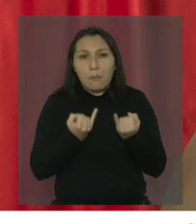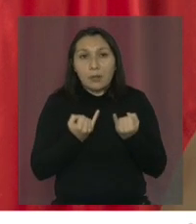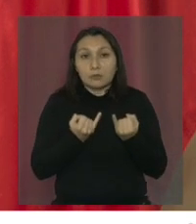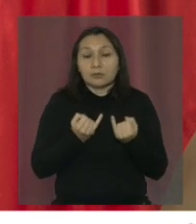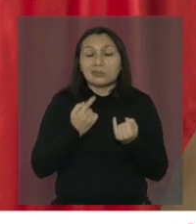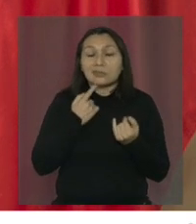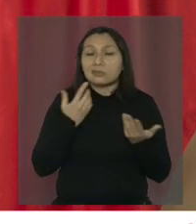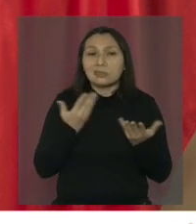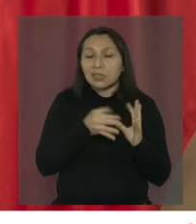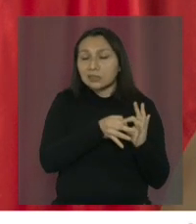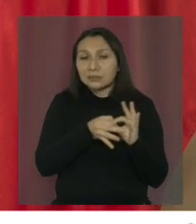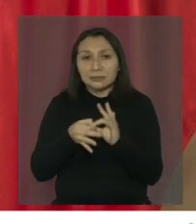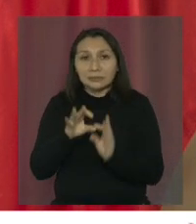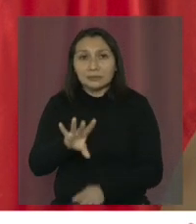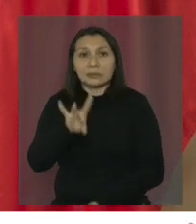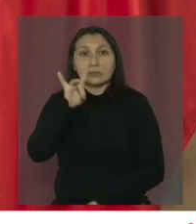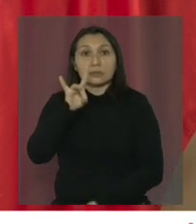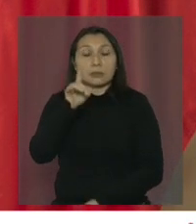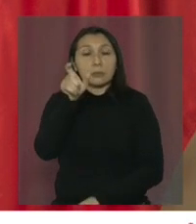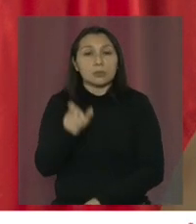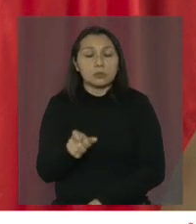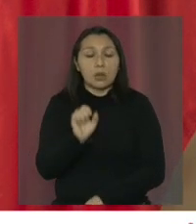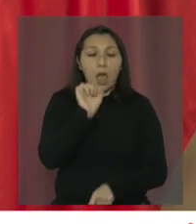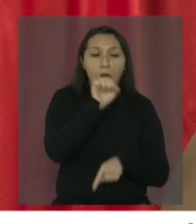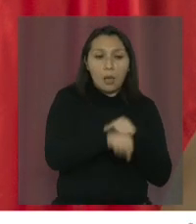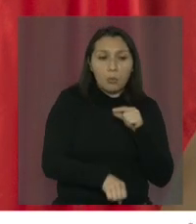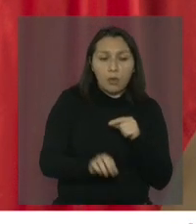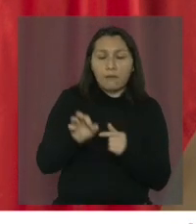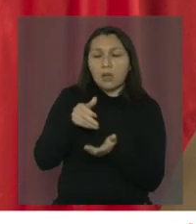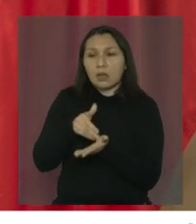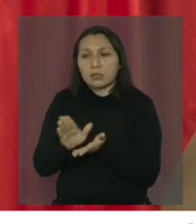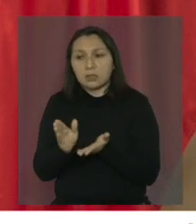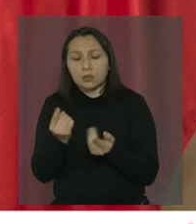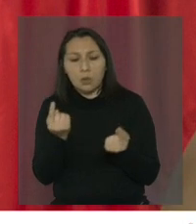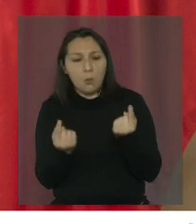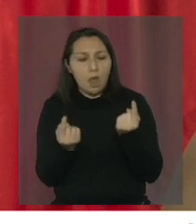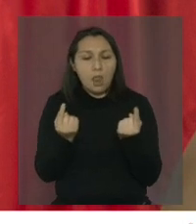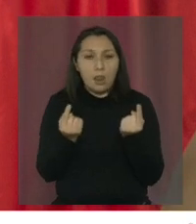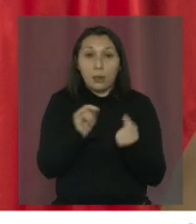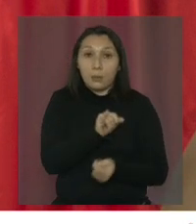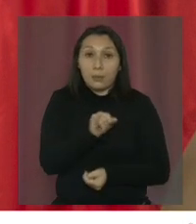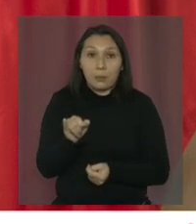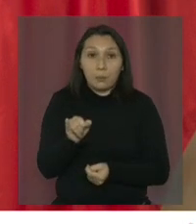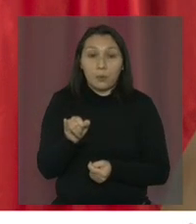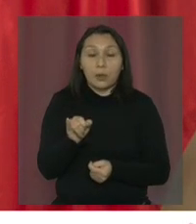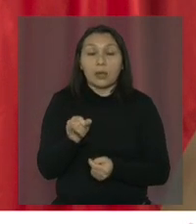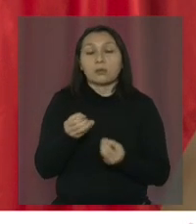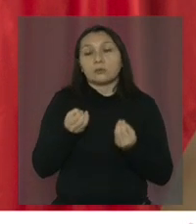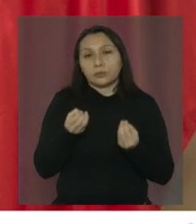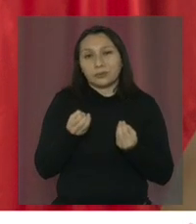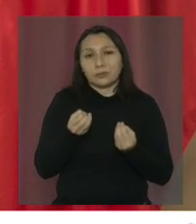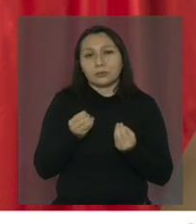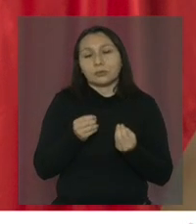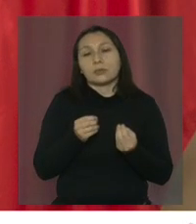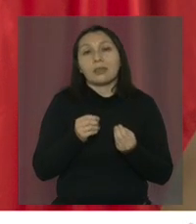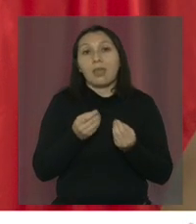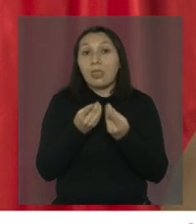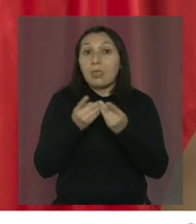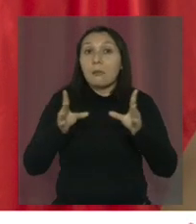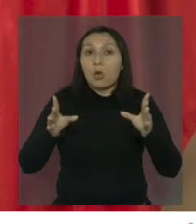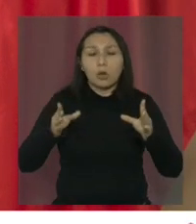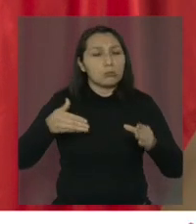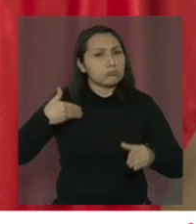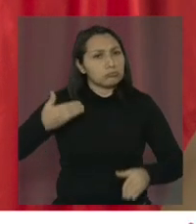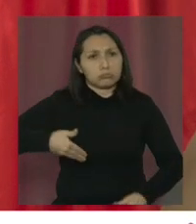que tiene que definir ahí la ciudadanía si aprueba o rechaza luego de ese día evidentemente insisto que la democracia